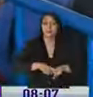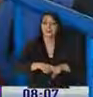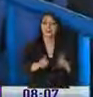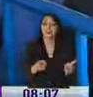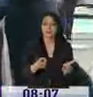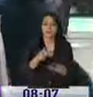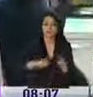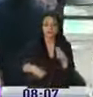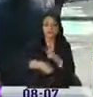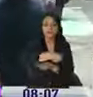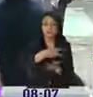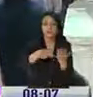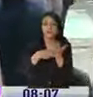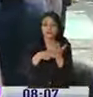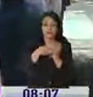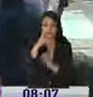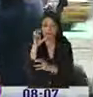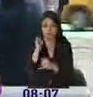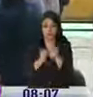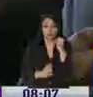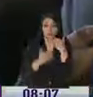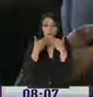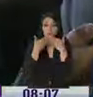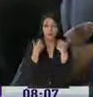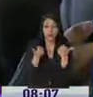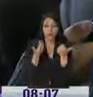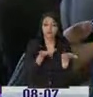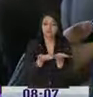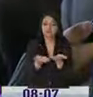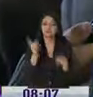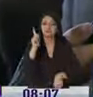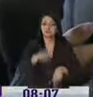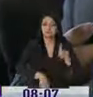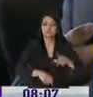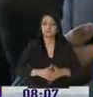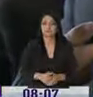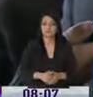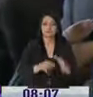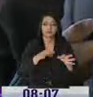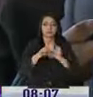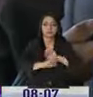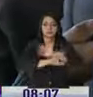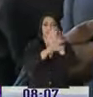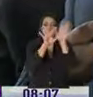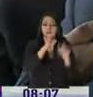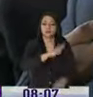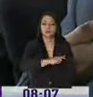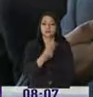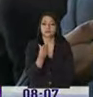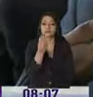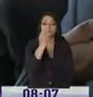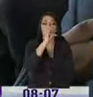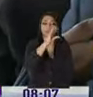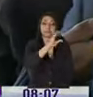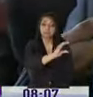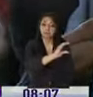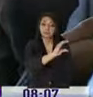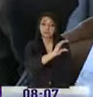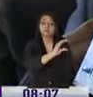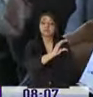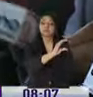el costo que representa mejorar el servicio. Que hay que clarificar que la compensación que da el municipio se pasaría